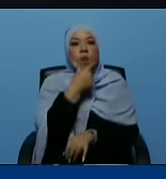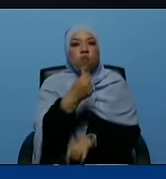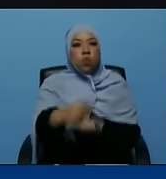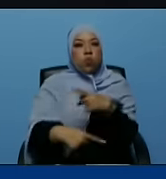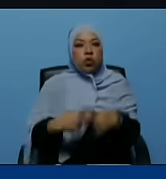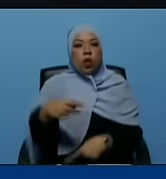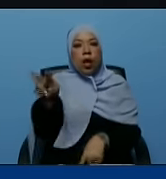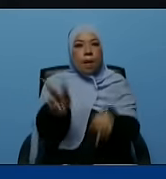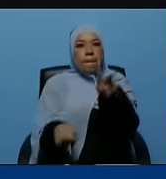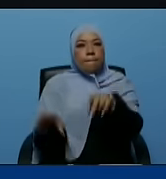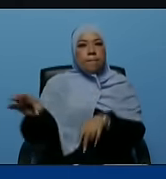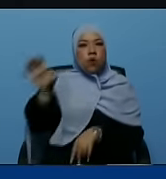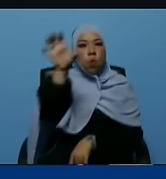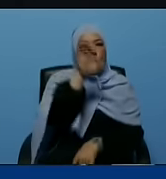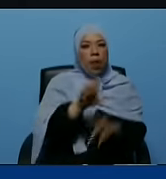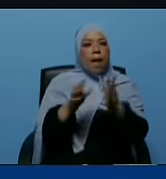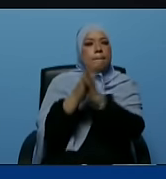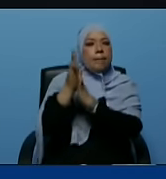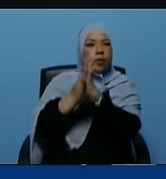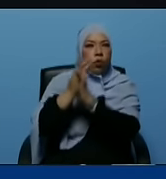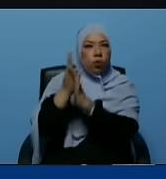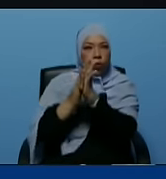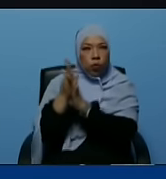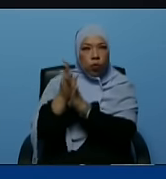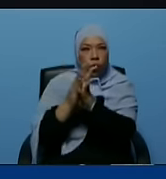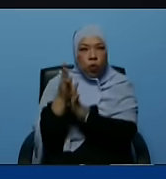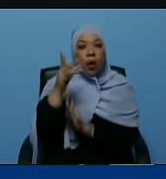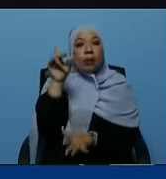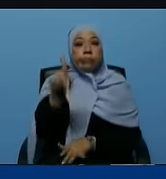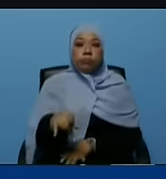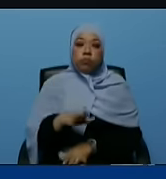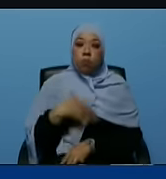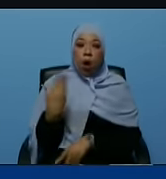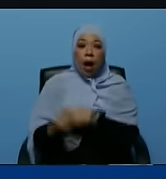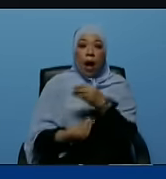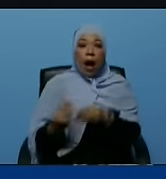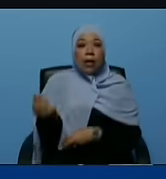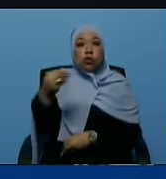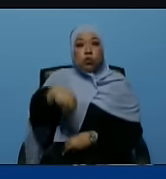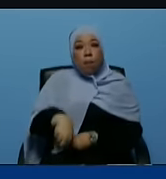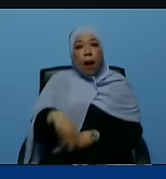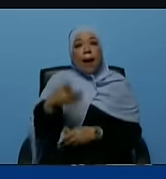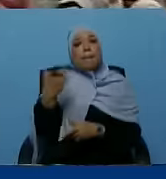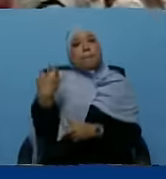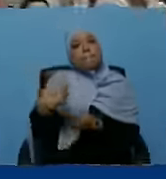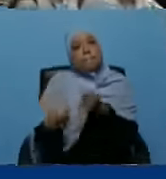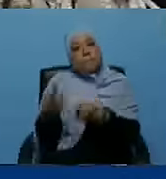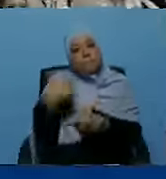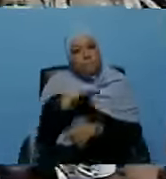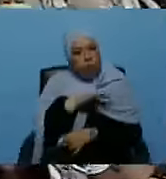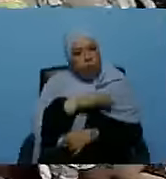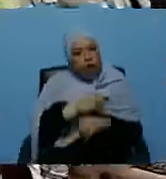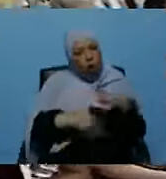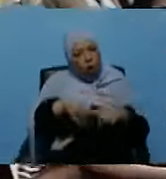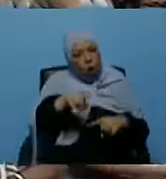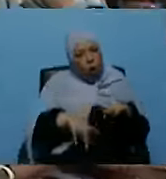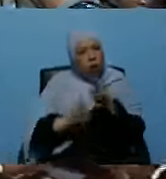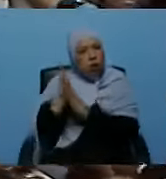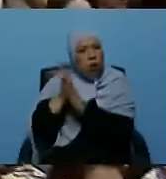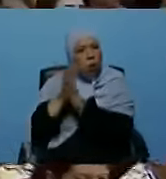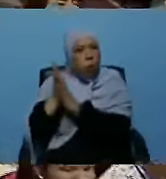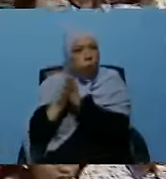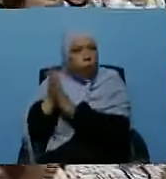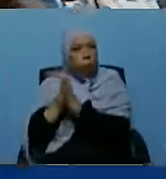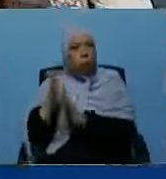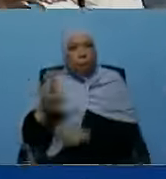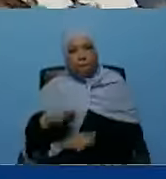las exportaciones de los emprendedores y de las emprendedoras, que puedan sumar sus mercancías, que no son las grandes cargas,